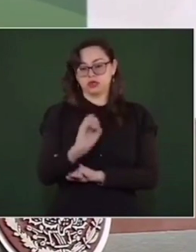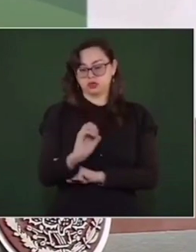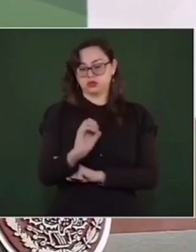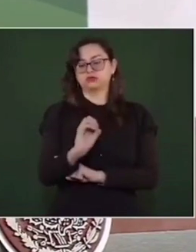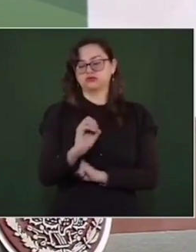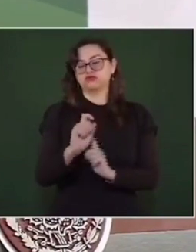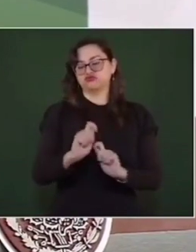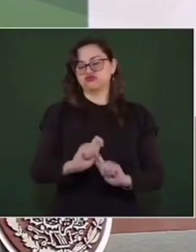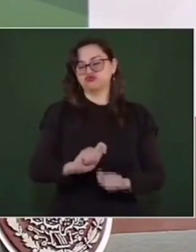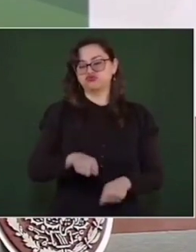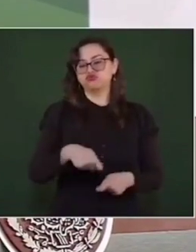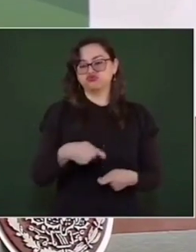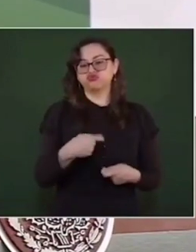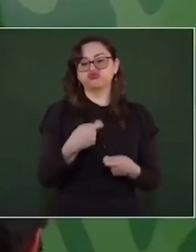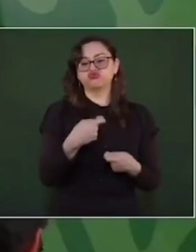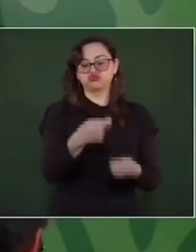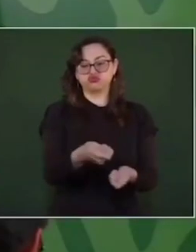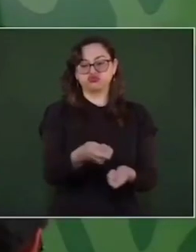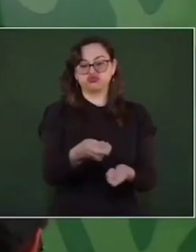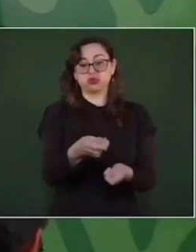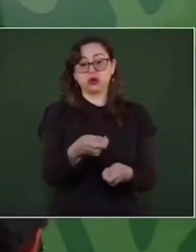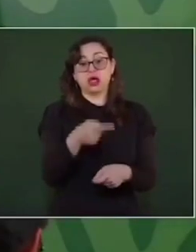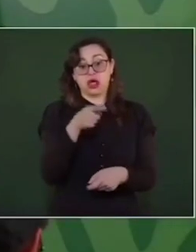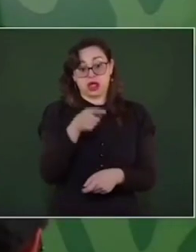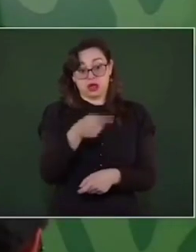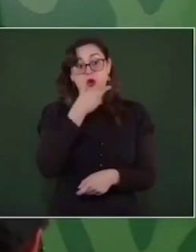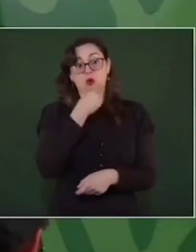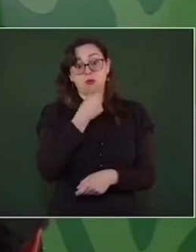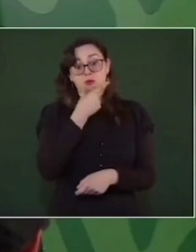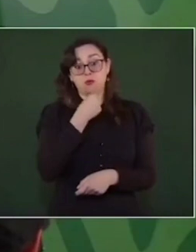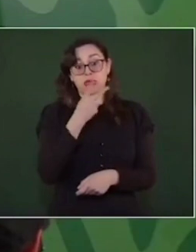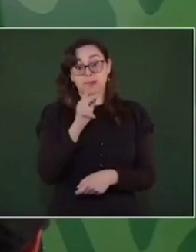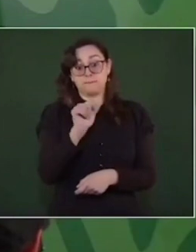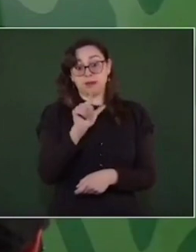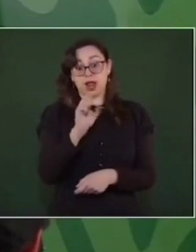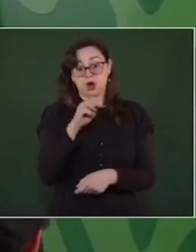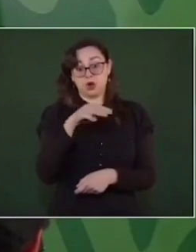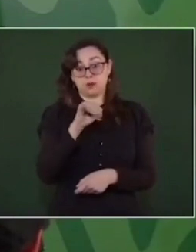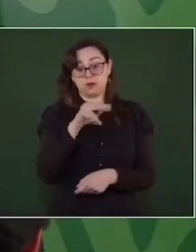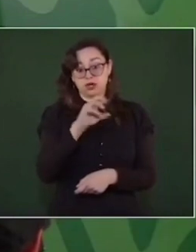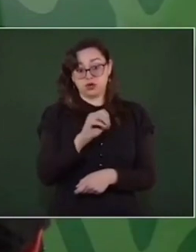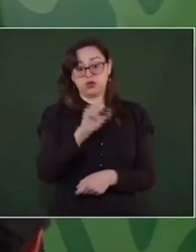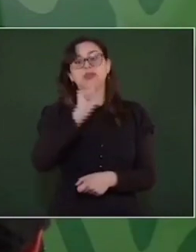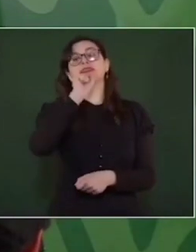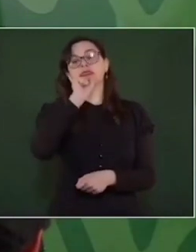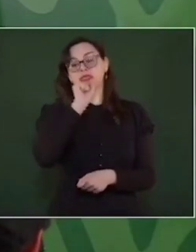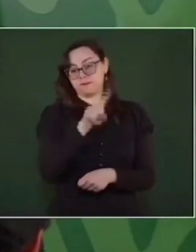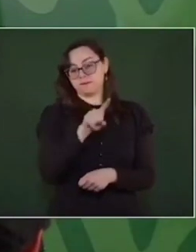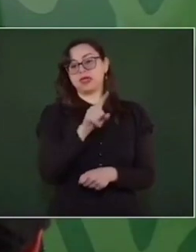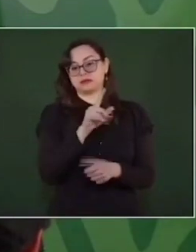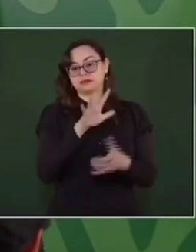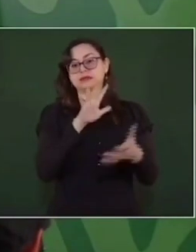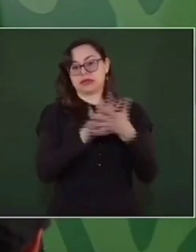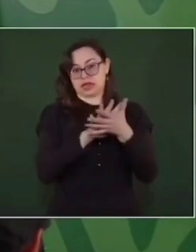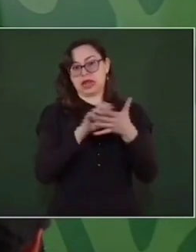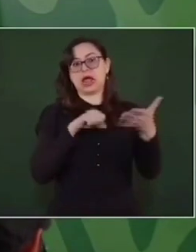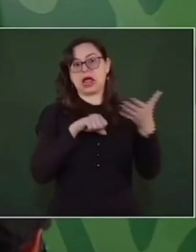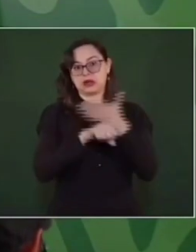de Seguridad Regional, que actualmente está preso, pero por otro motivo, no por esto,